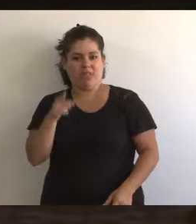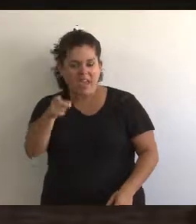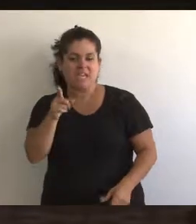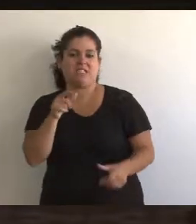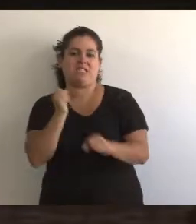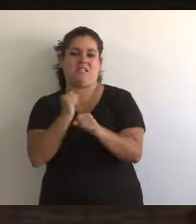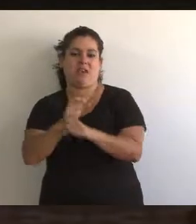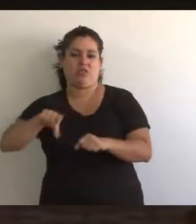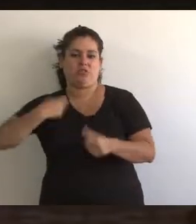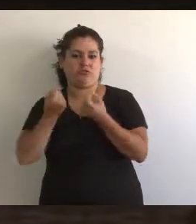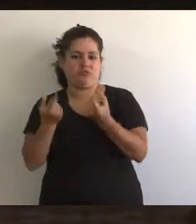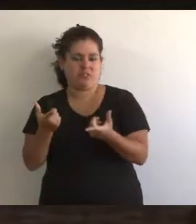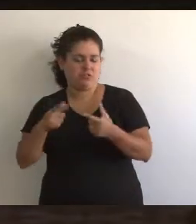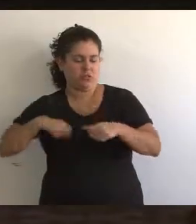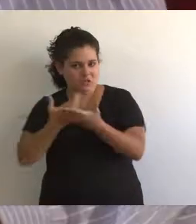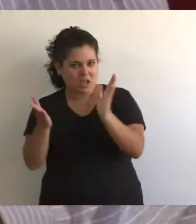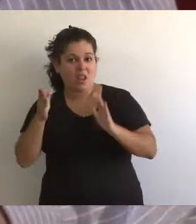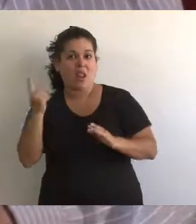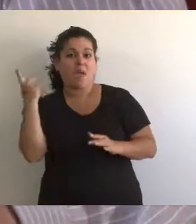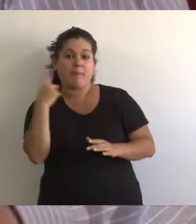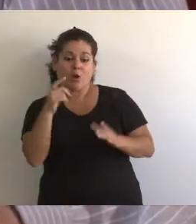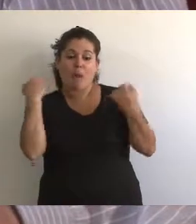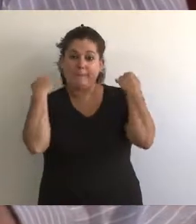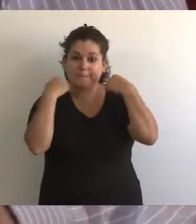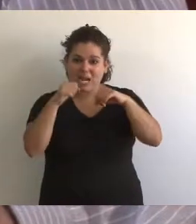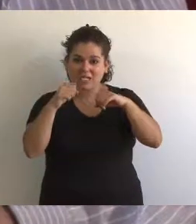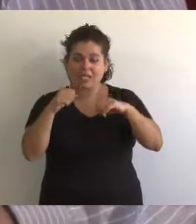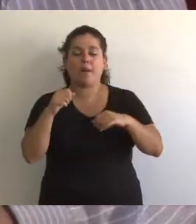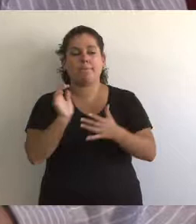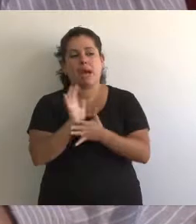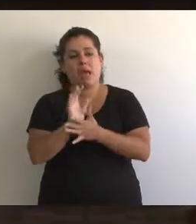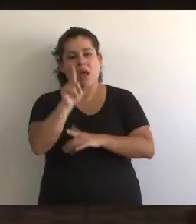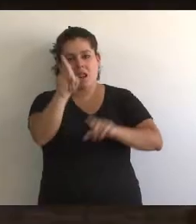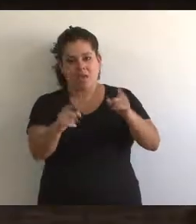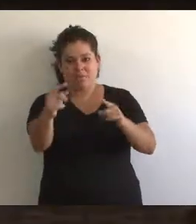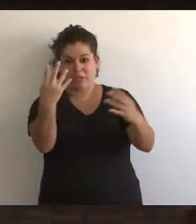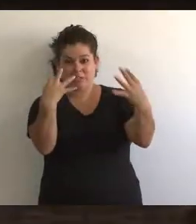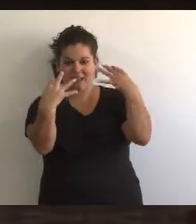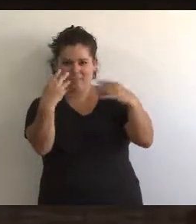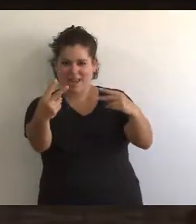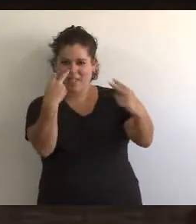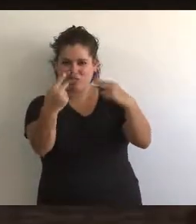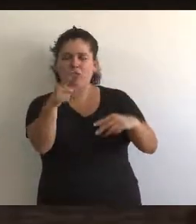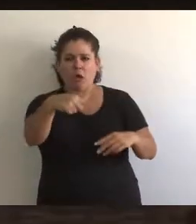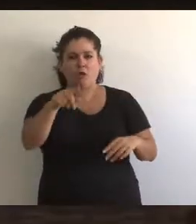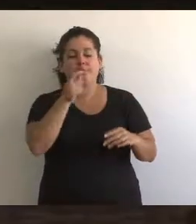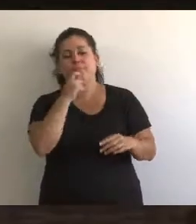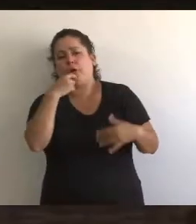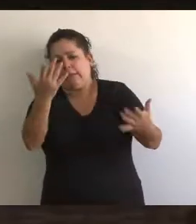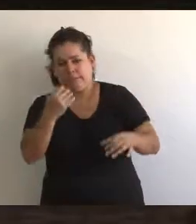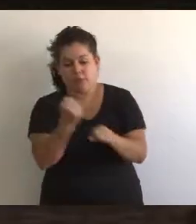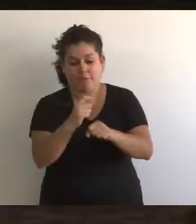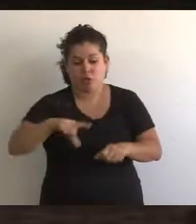espacio que tienen los trabajadores sociales. En la práctica, para que quienes nos escuchan, cuando uno es trabajador